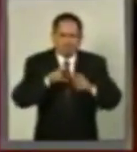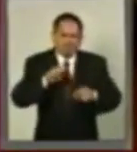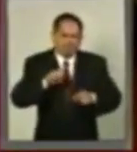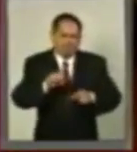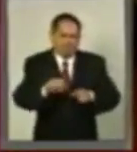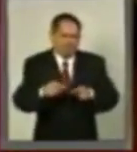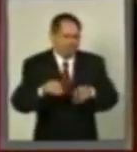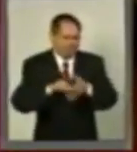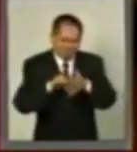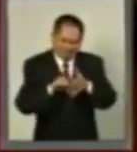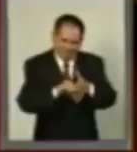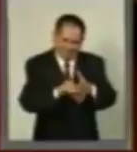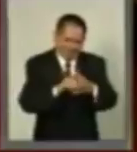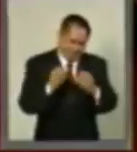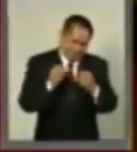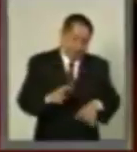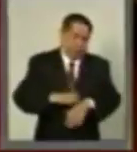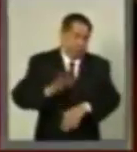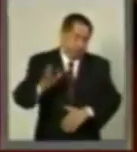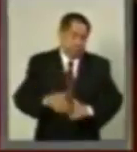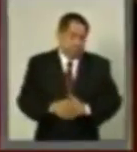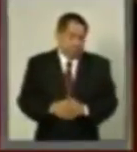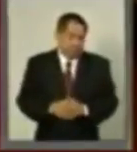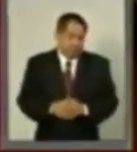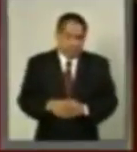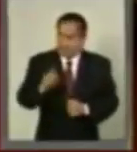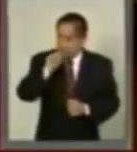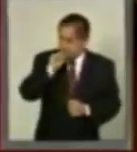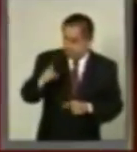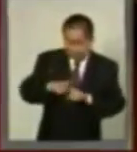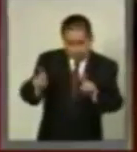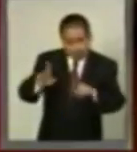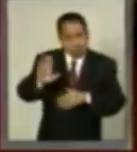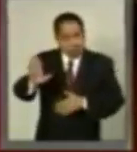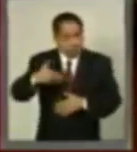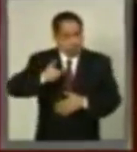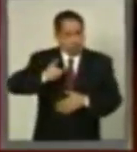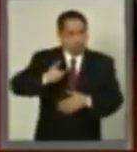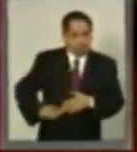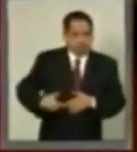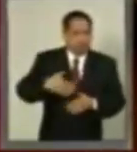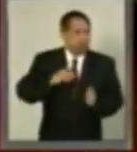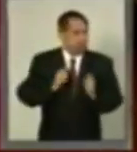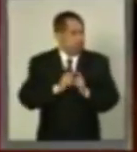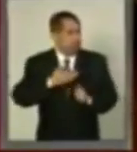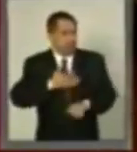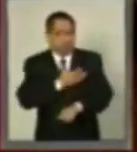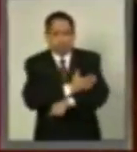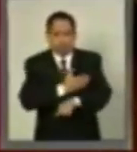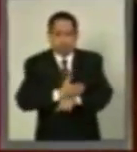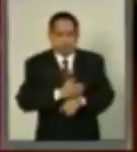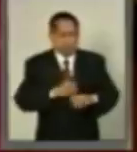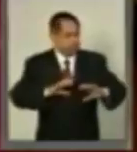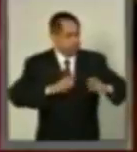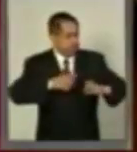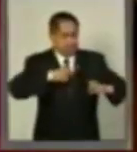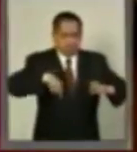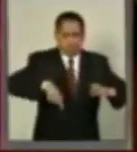A diferencia también, su servidor y todo el equipo que me acompaña,